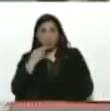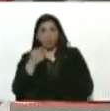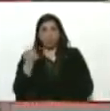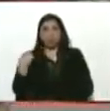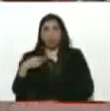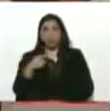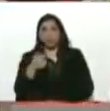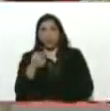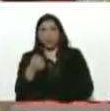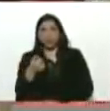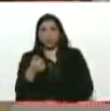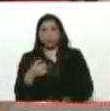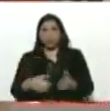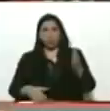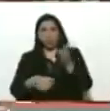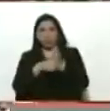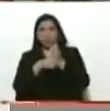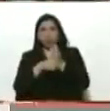Cargadores.